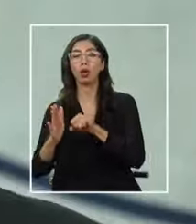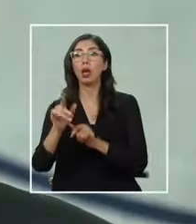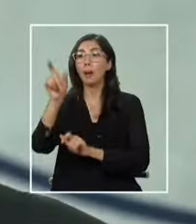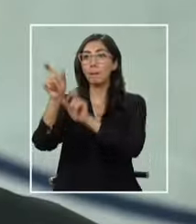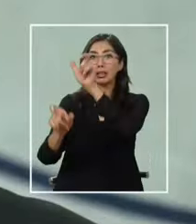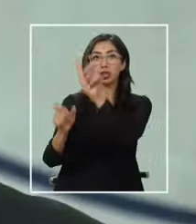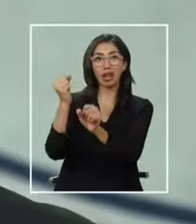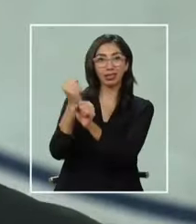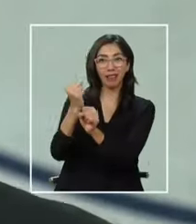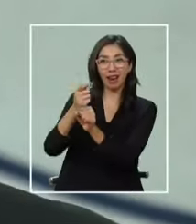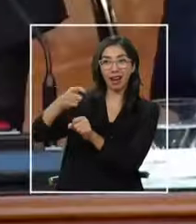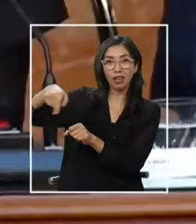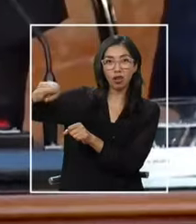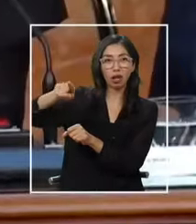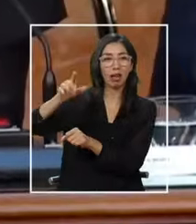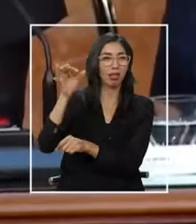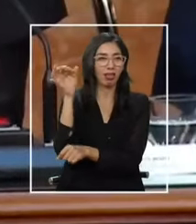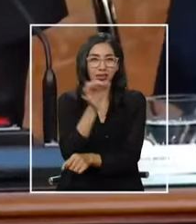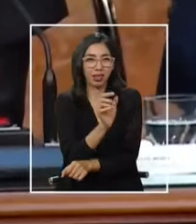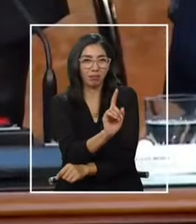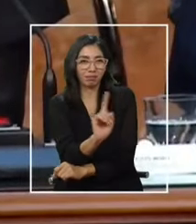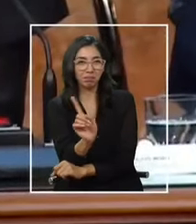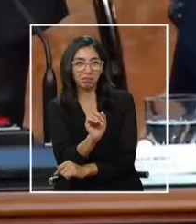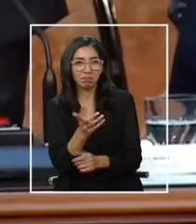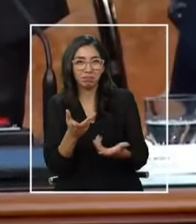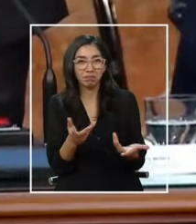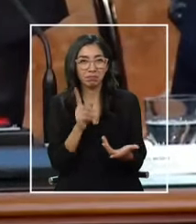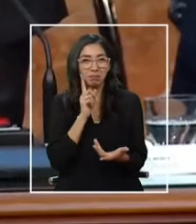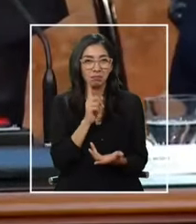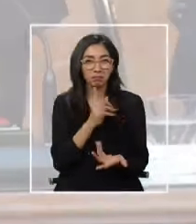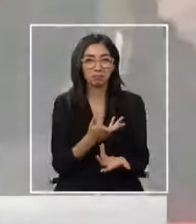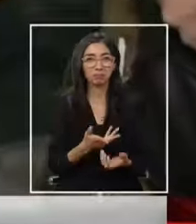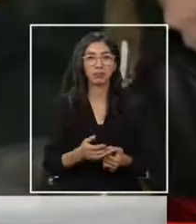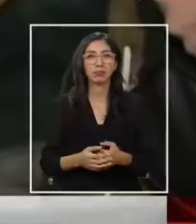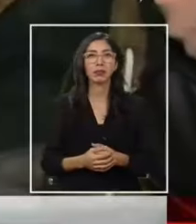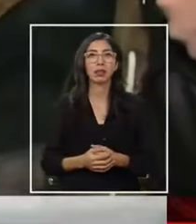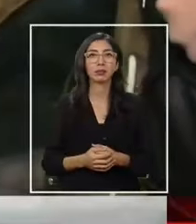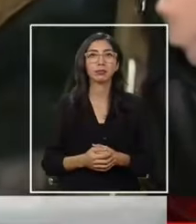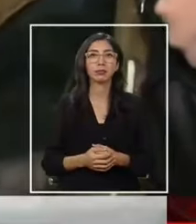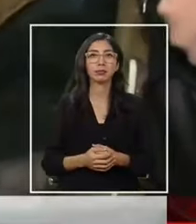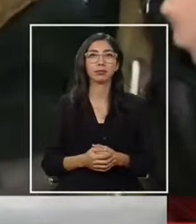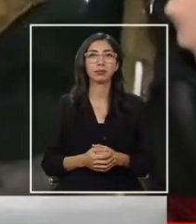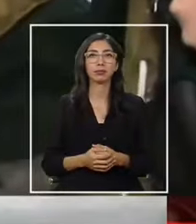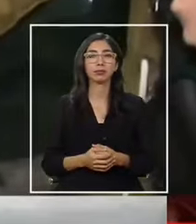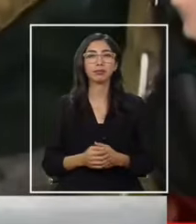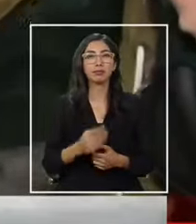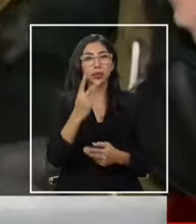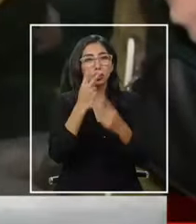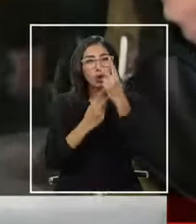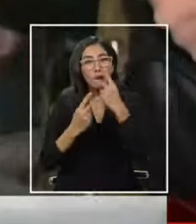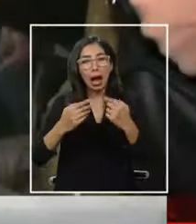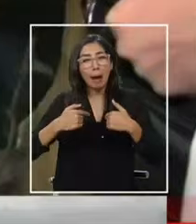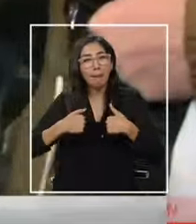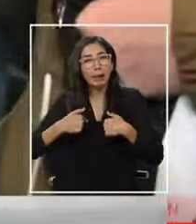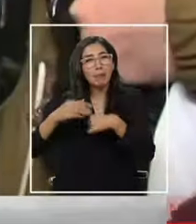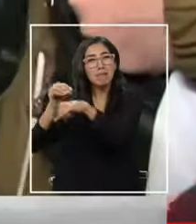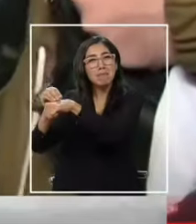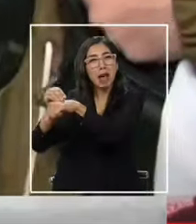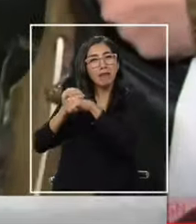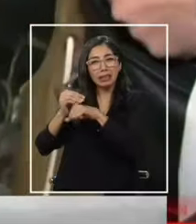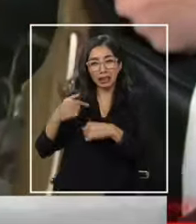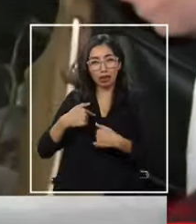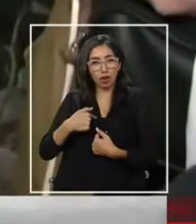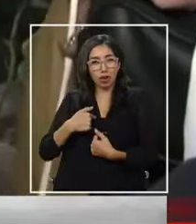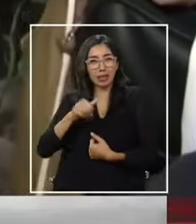trabajadores desvinculados niegan esta declaración del Ejecutivo. Me mandaron una notificación. Yo